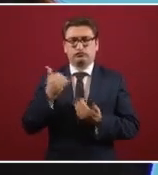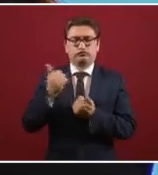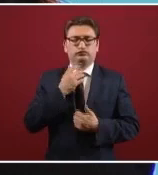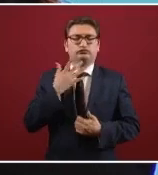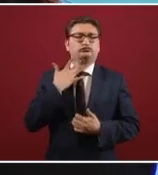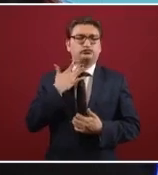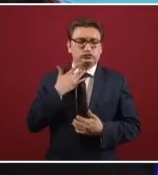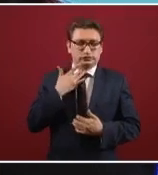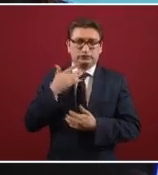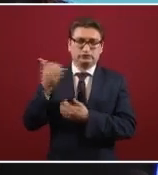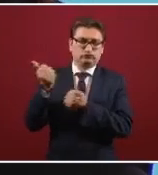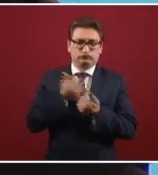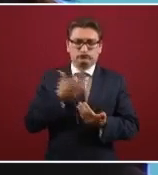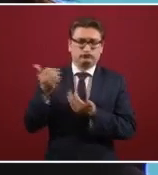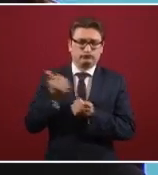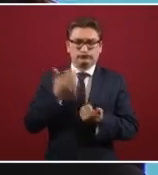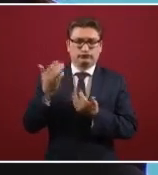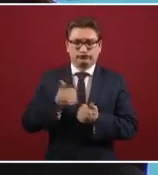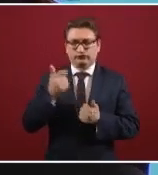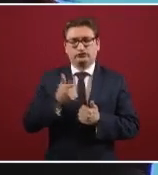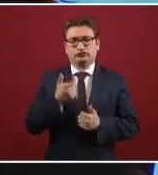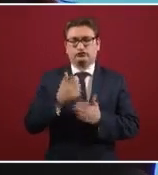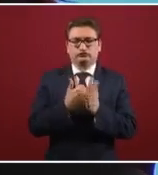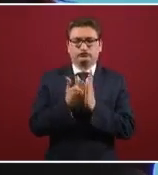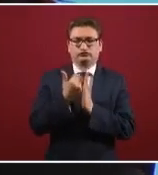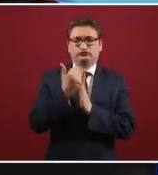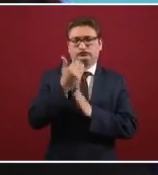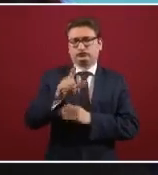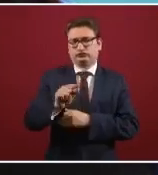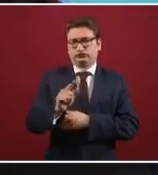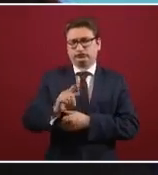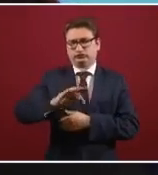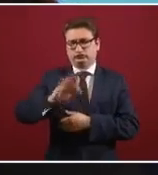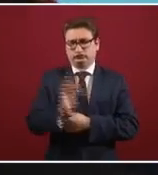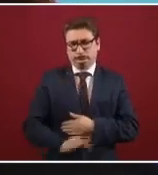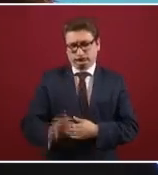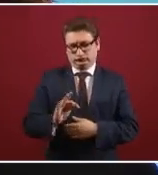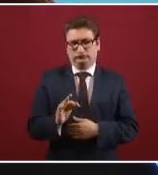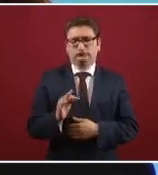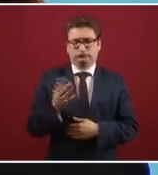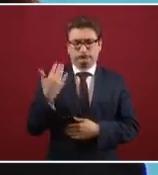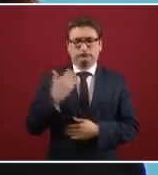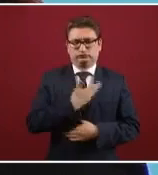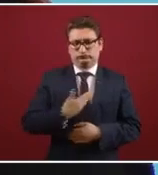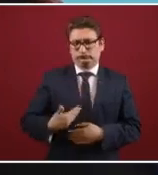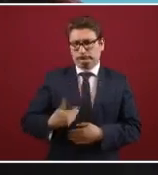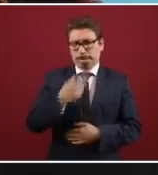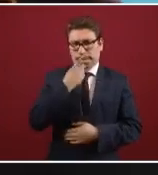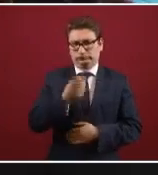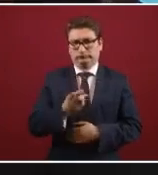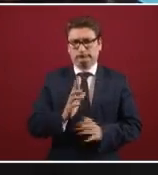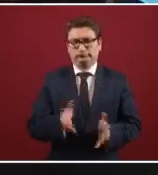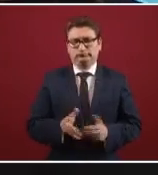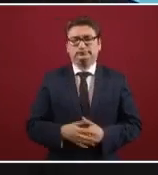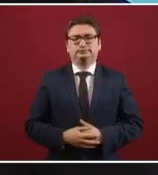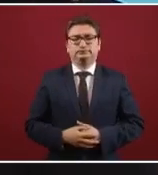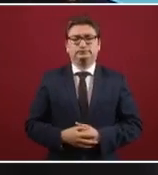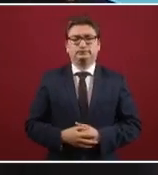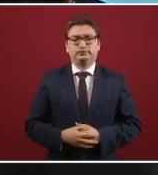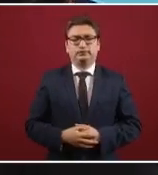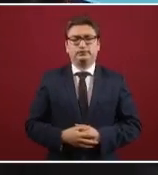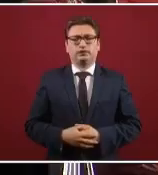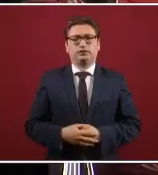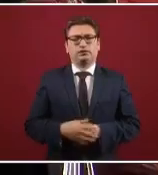fundamentalmente gasolinas se han incrementado en aproximadamente un 70 por ciento como lo comentó el presidente porque